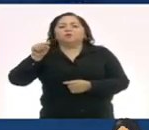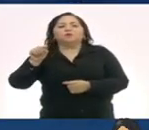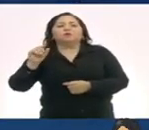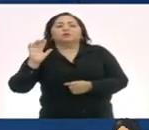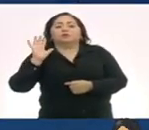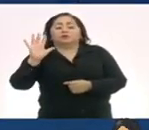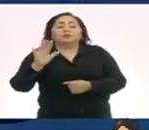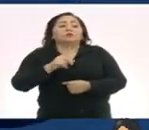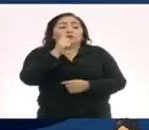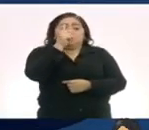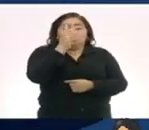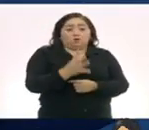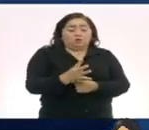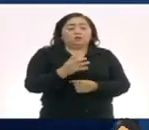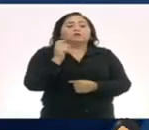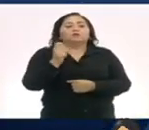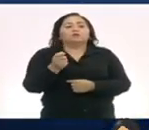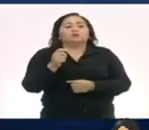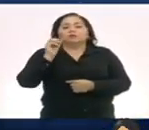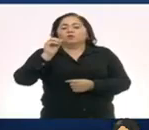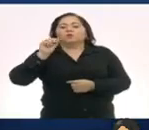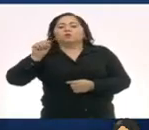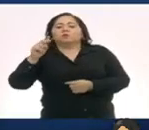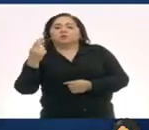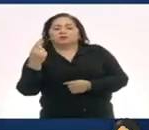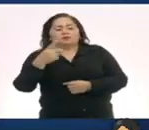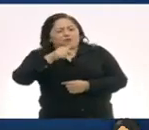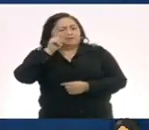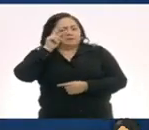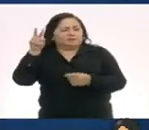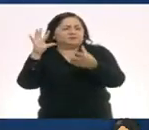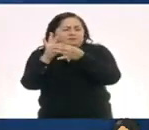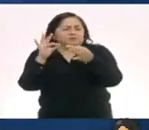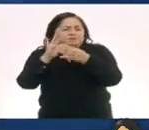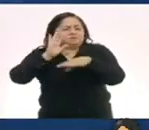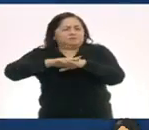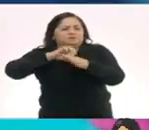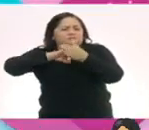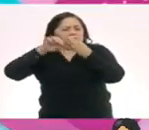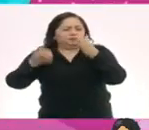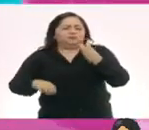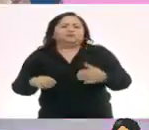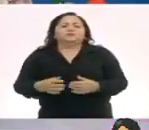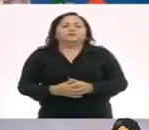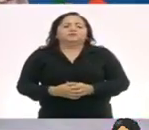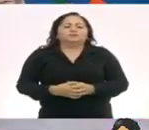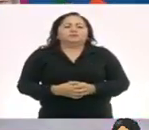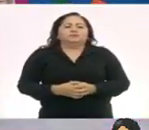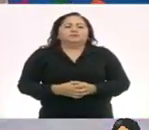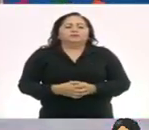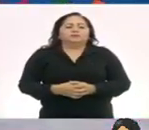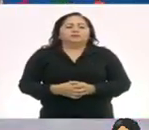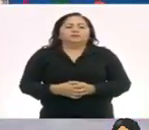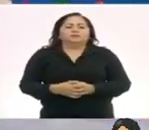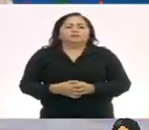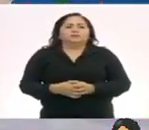y que un cuarto es igual a 0.25. Vamos a comprobarlo, ¿sí? Sí. Mira.